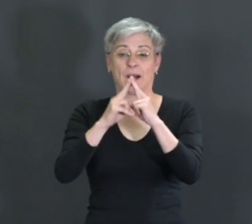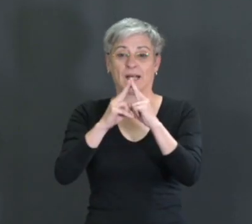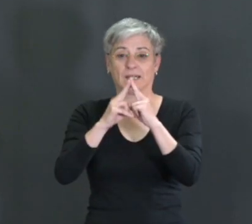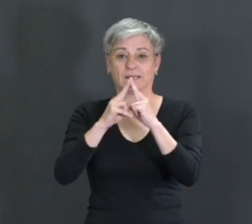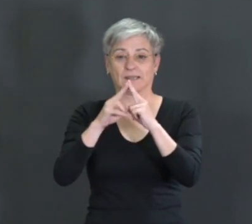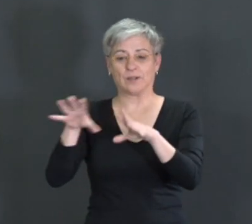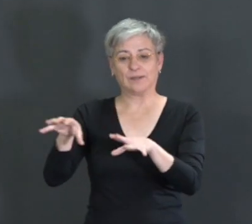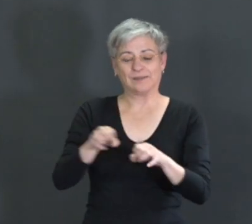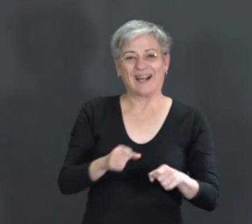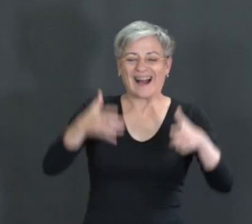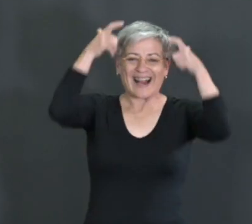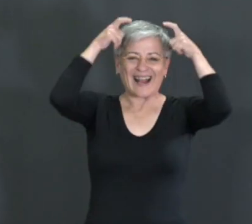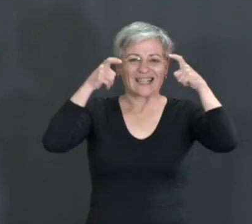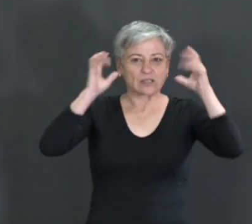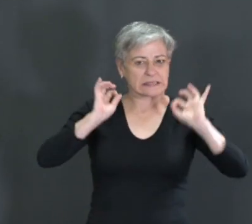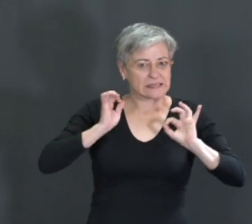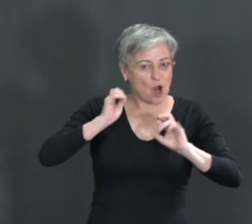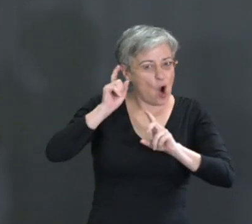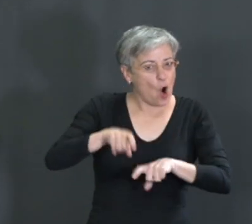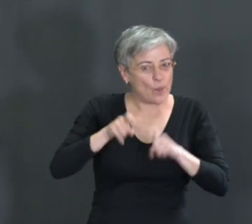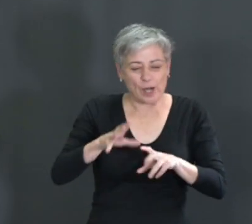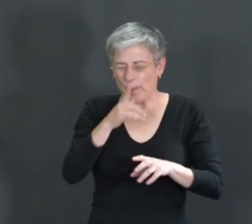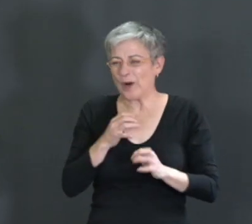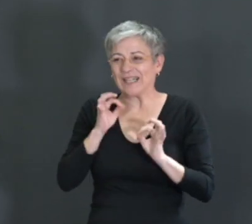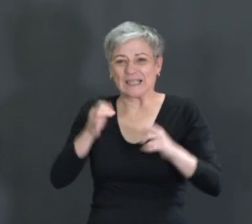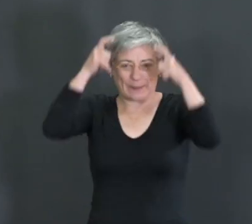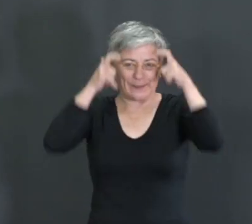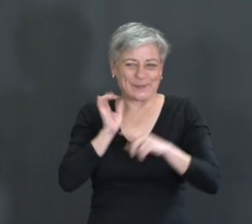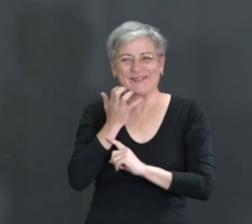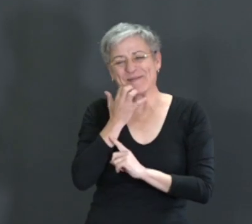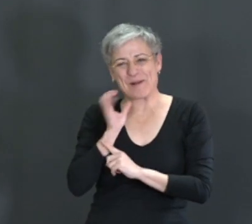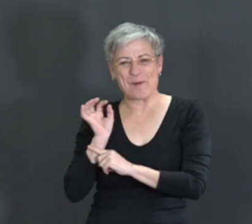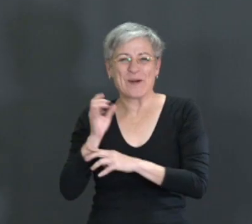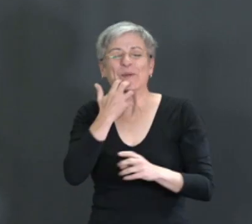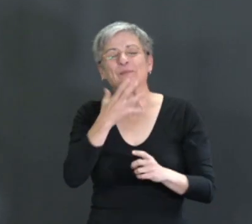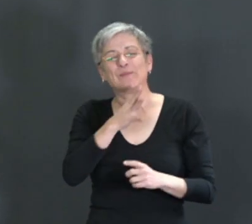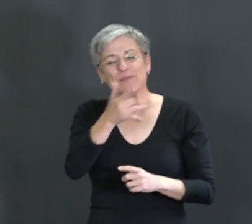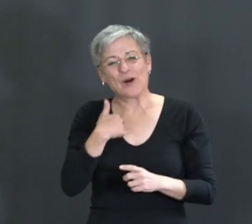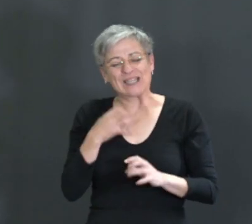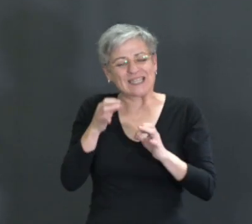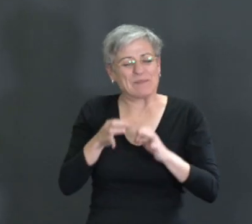el casco de obrero, porque es la hormiguita que está siempre trabajando y ayudando a todos.